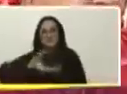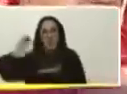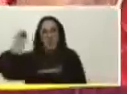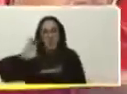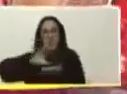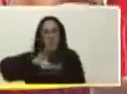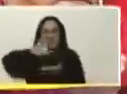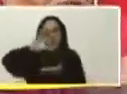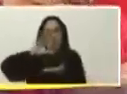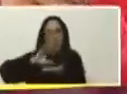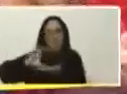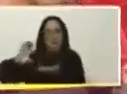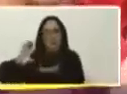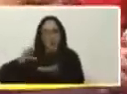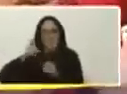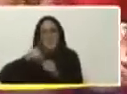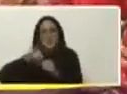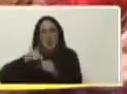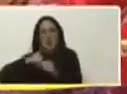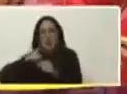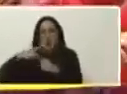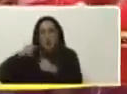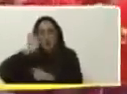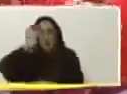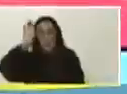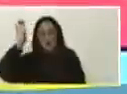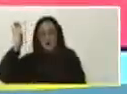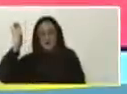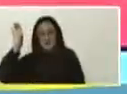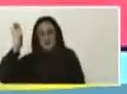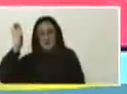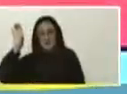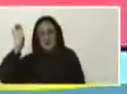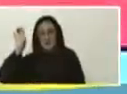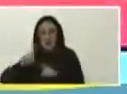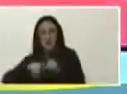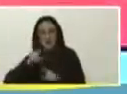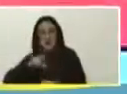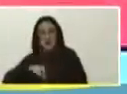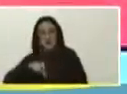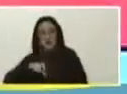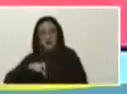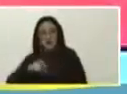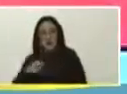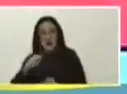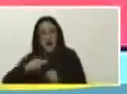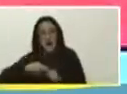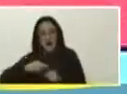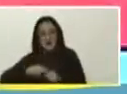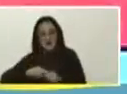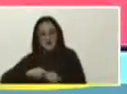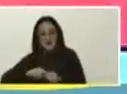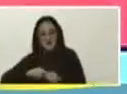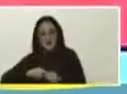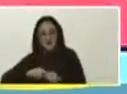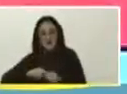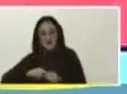proveedores de petróleo, de productos refinados, de gas,